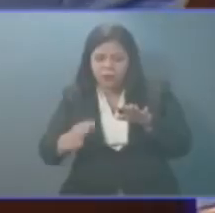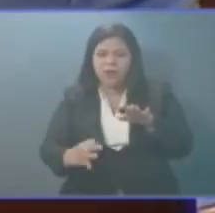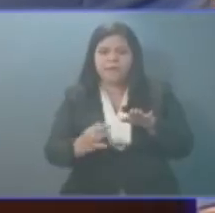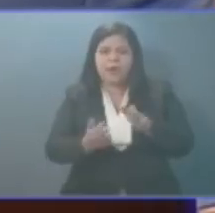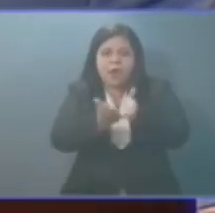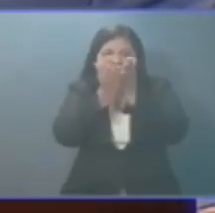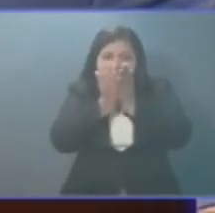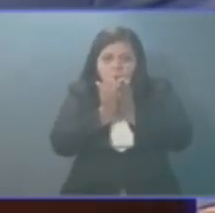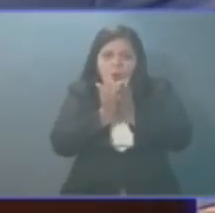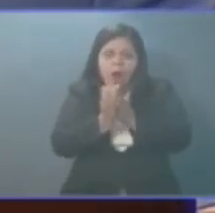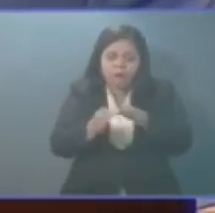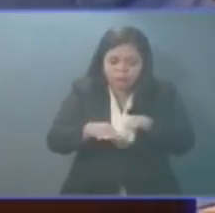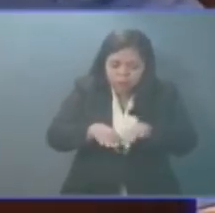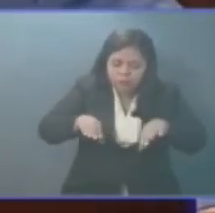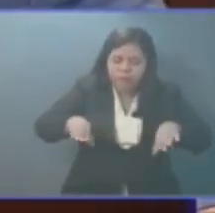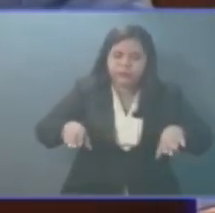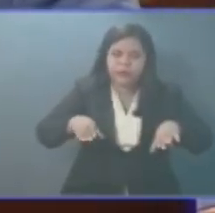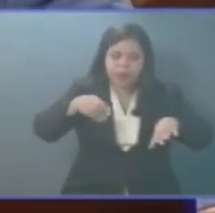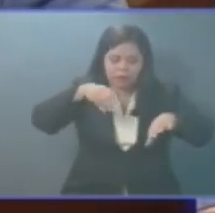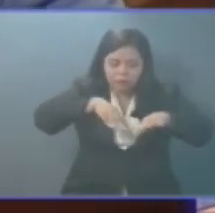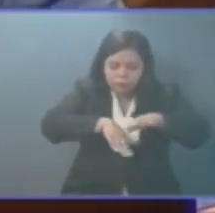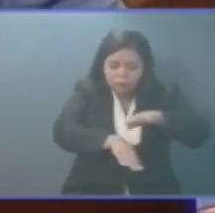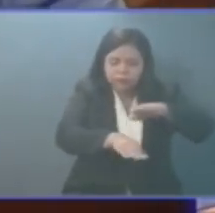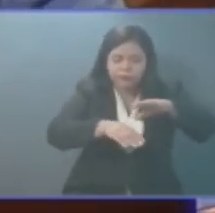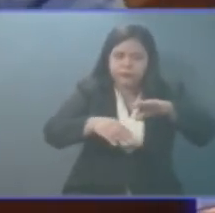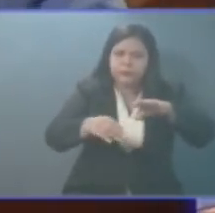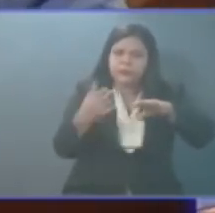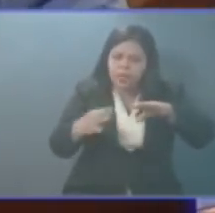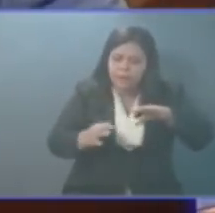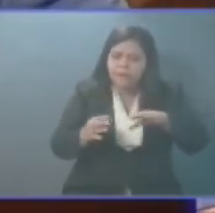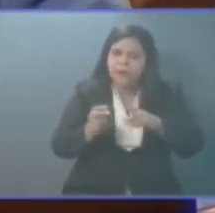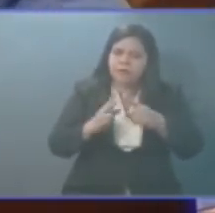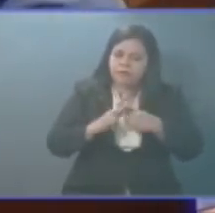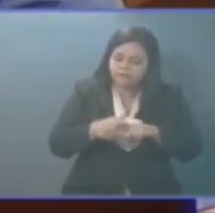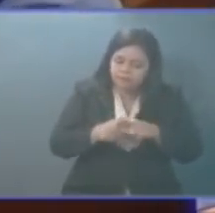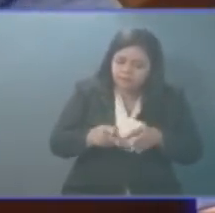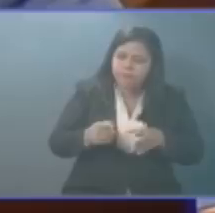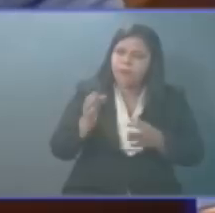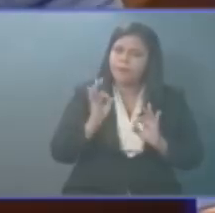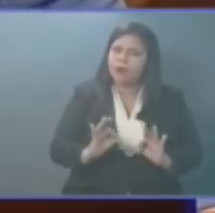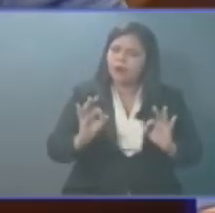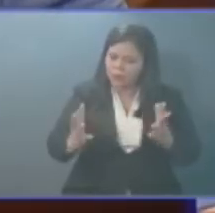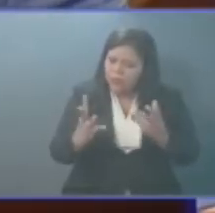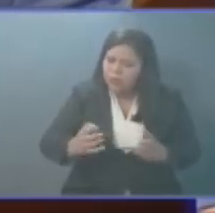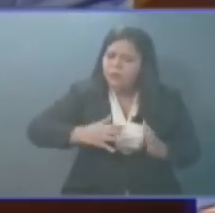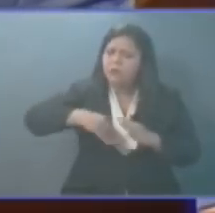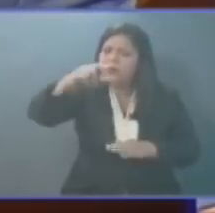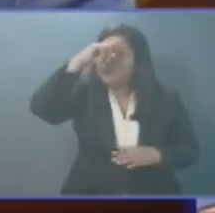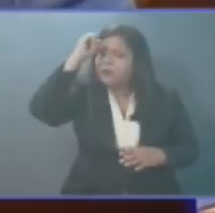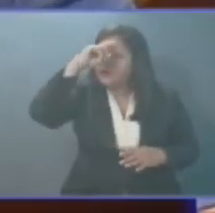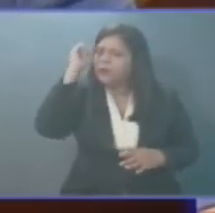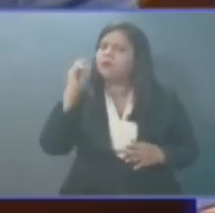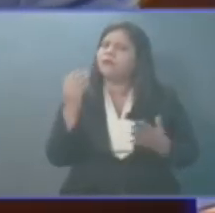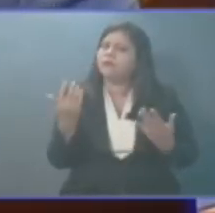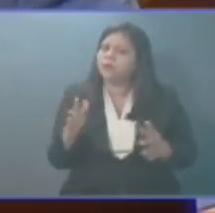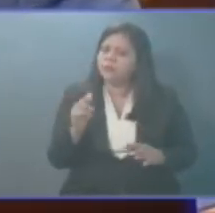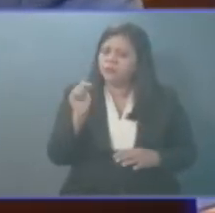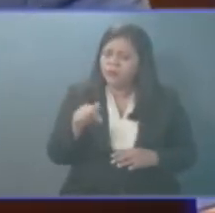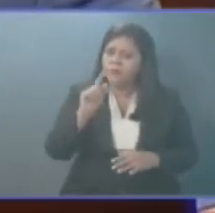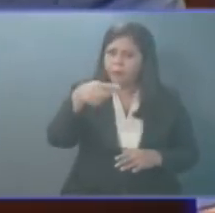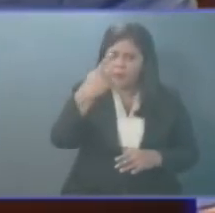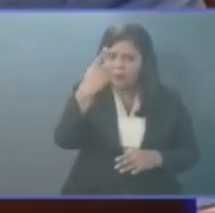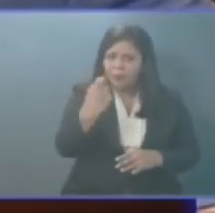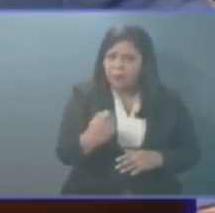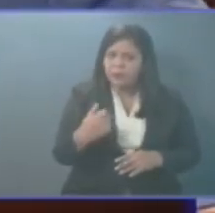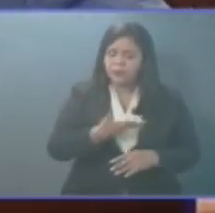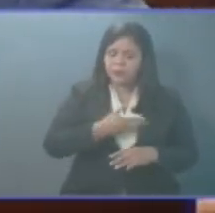las aguas, tanto de la residencial como de sectores aledaños. Y queremos hacer más obras. Por eso, desde el primer mes del